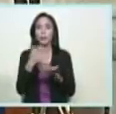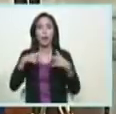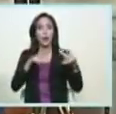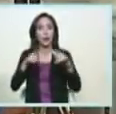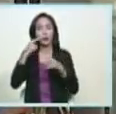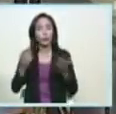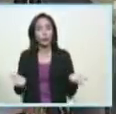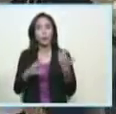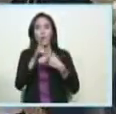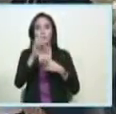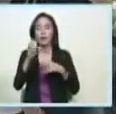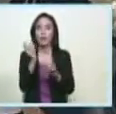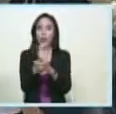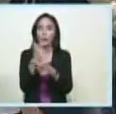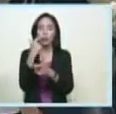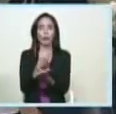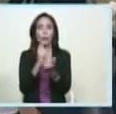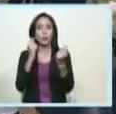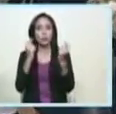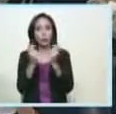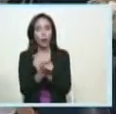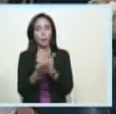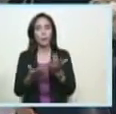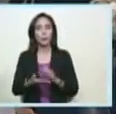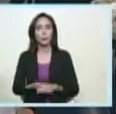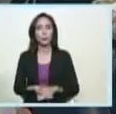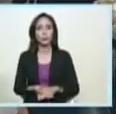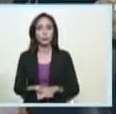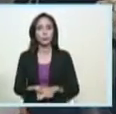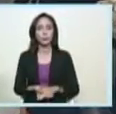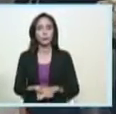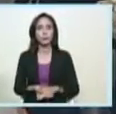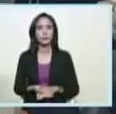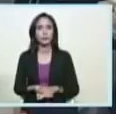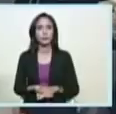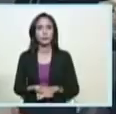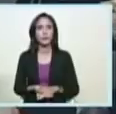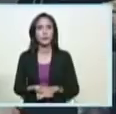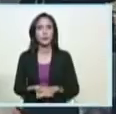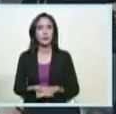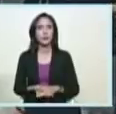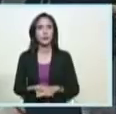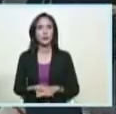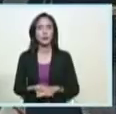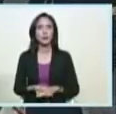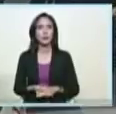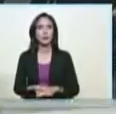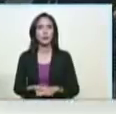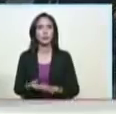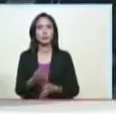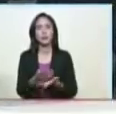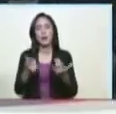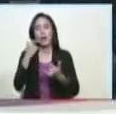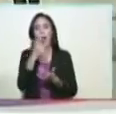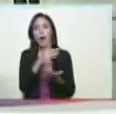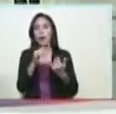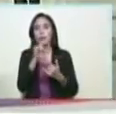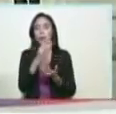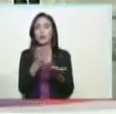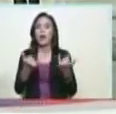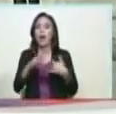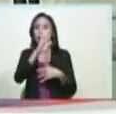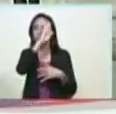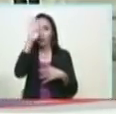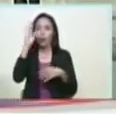para el 20 de agosto voy a firmar atención diosdado cabello diosdado cabello está esperando para el